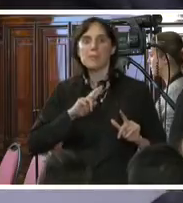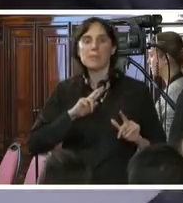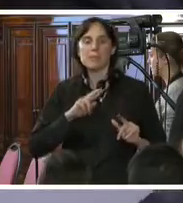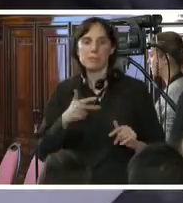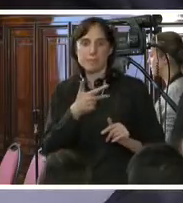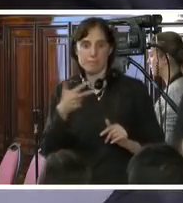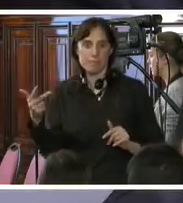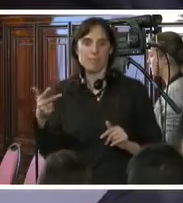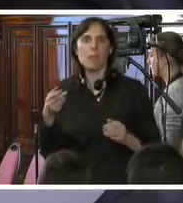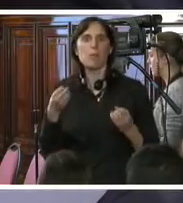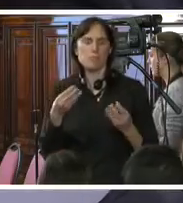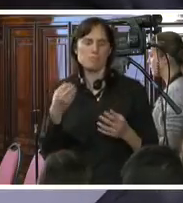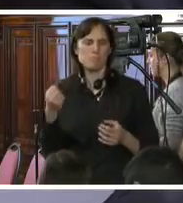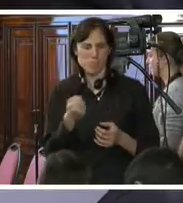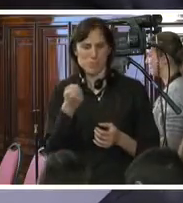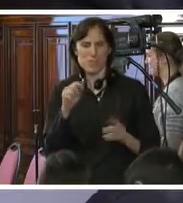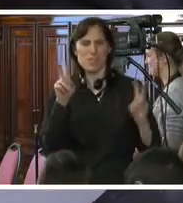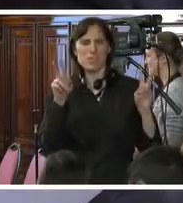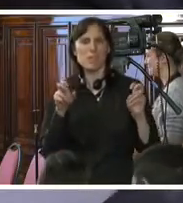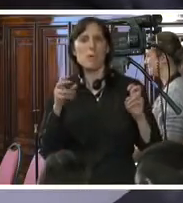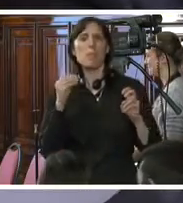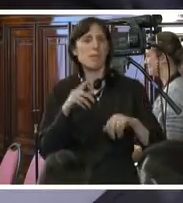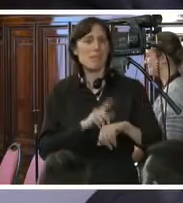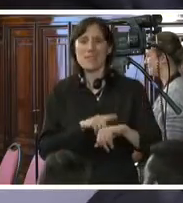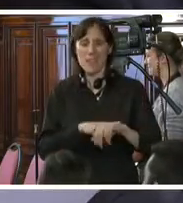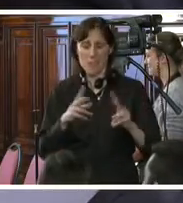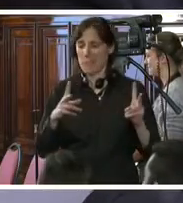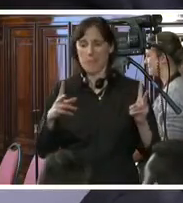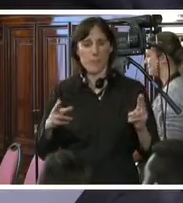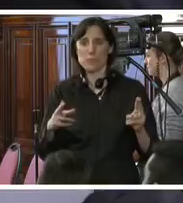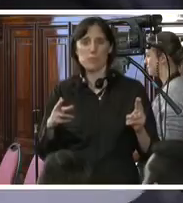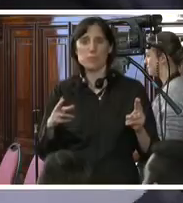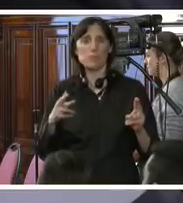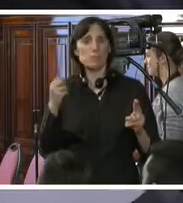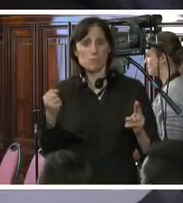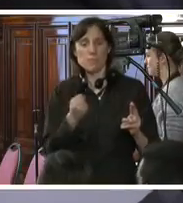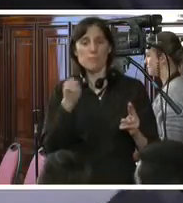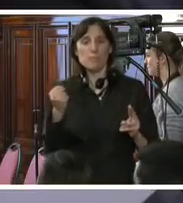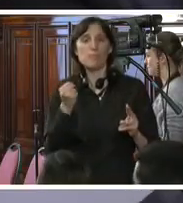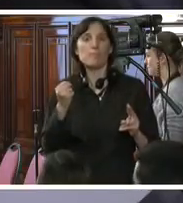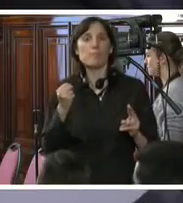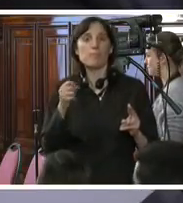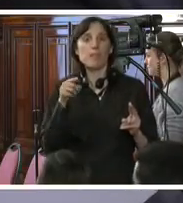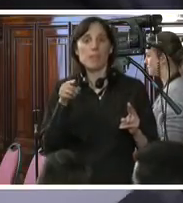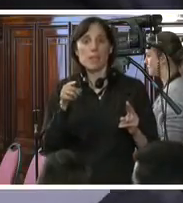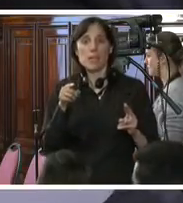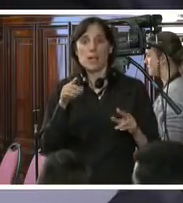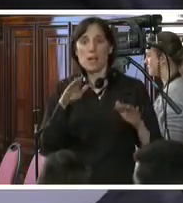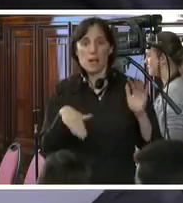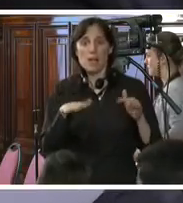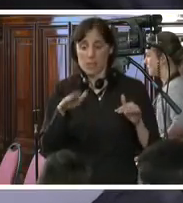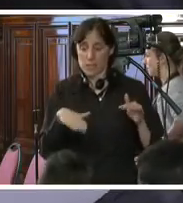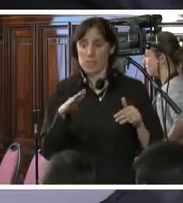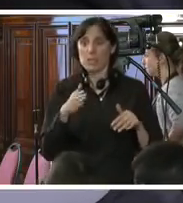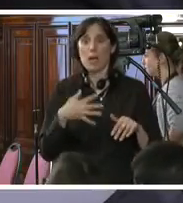importante porque tratándose de la interrupción del embarazo, el tiempo es un factor determinante. En los casos en los que el acceso está sujeto a los